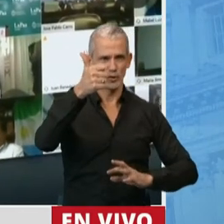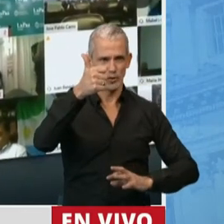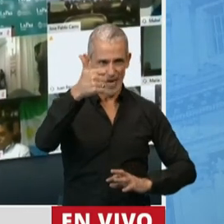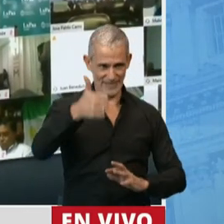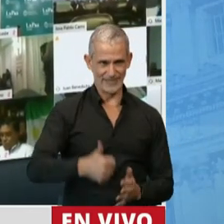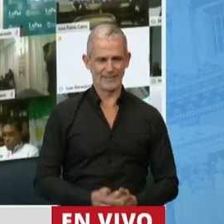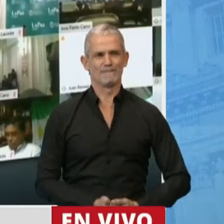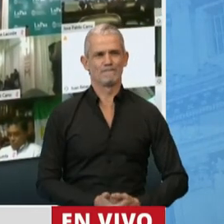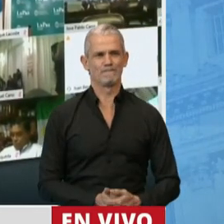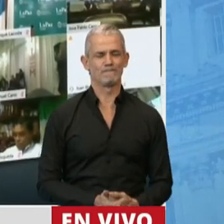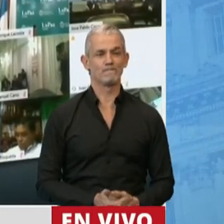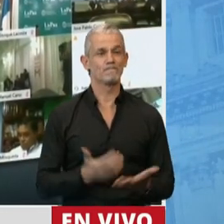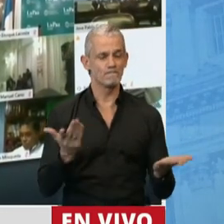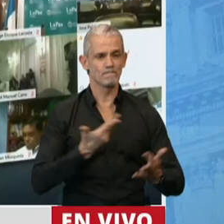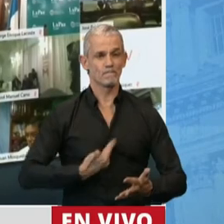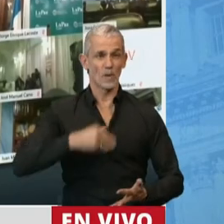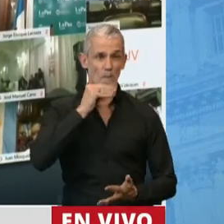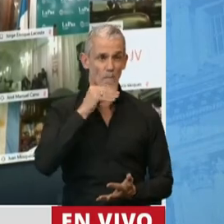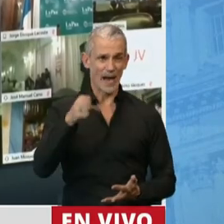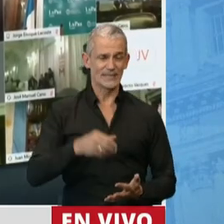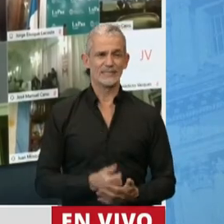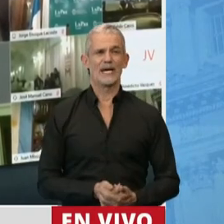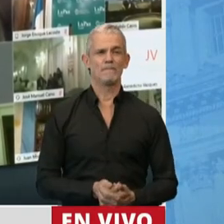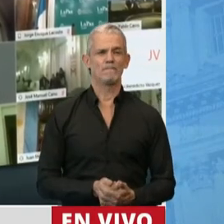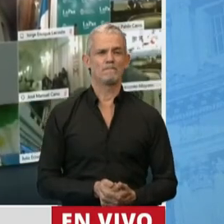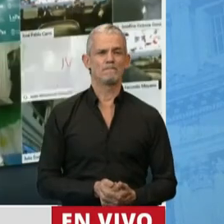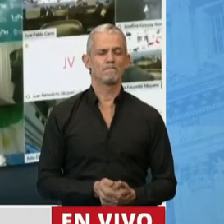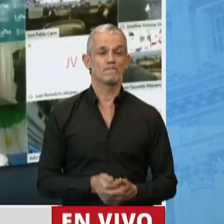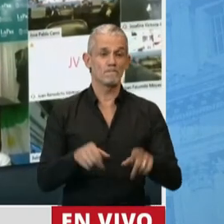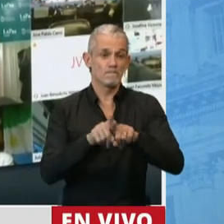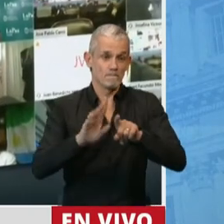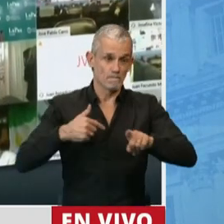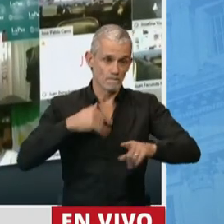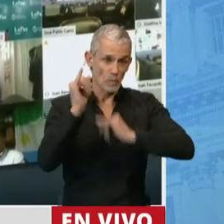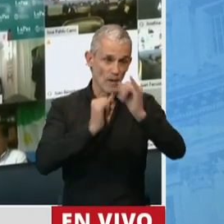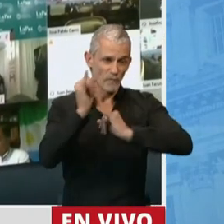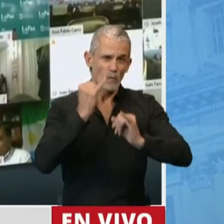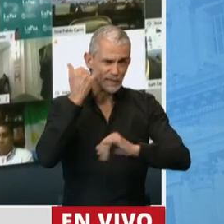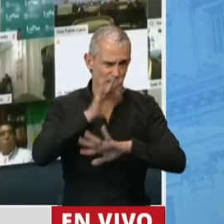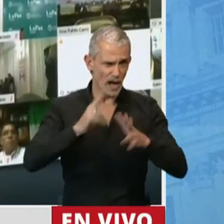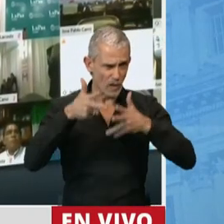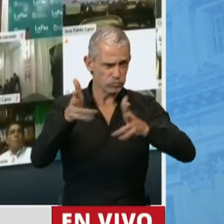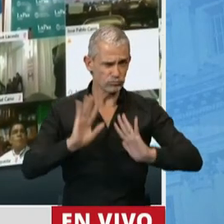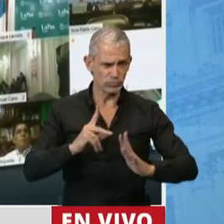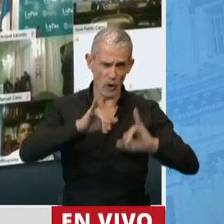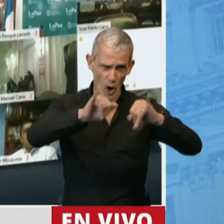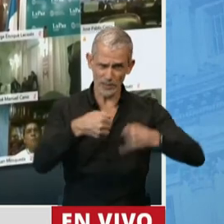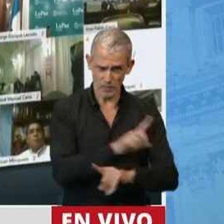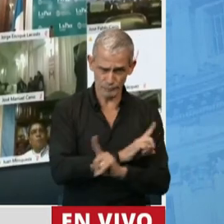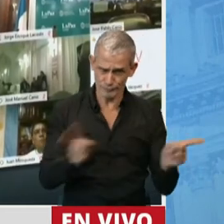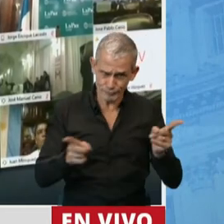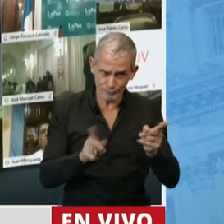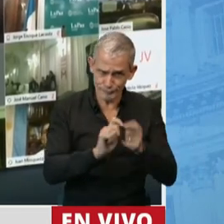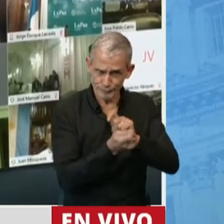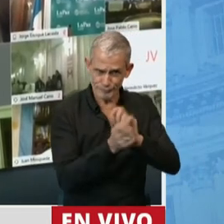27.506. Señor presidente, como el miembro informante ya ha expresado que no va a